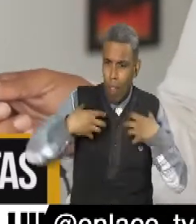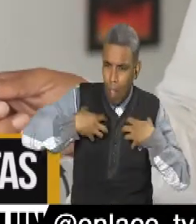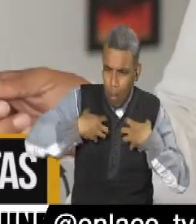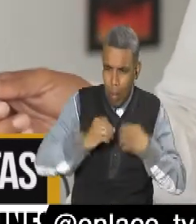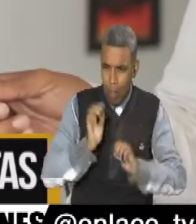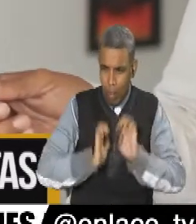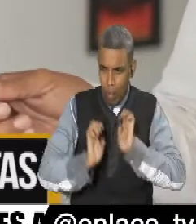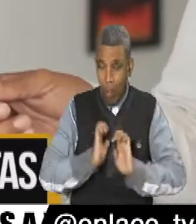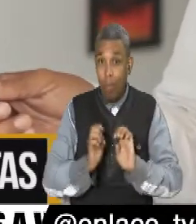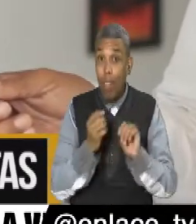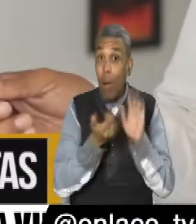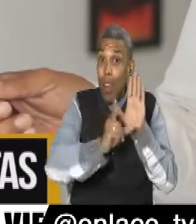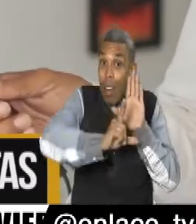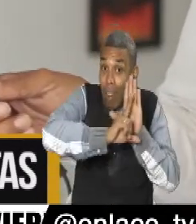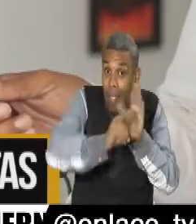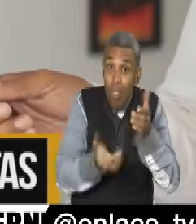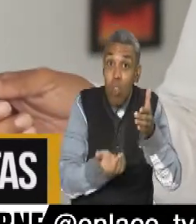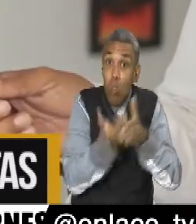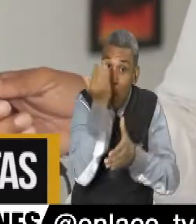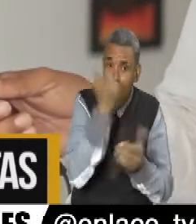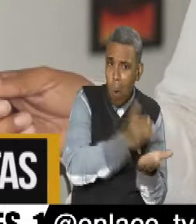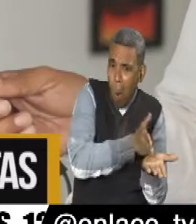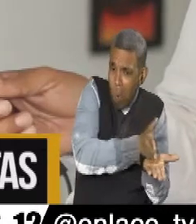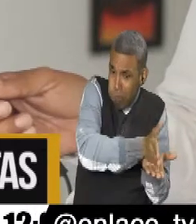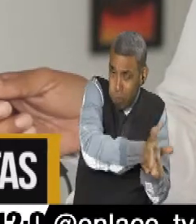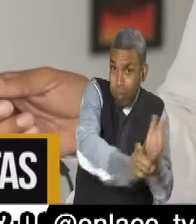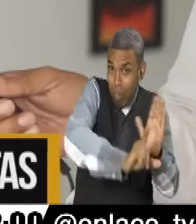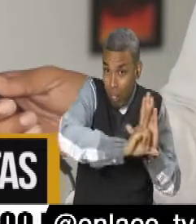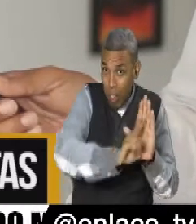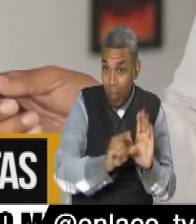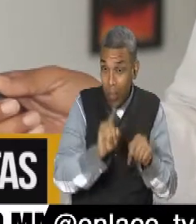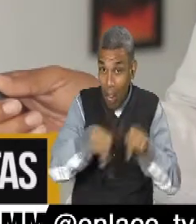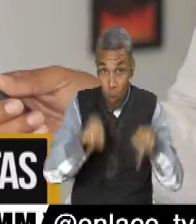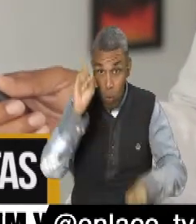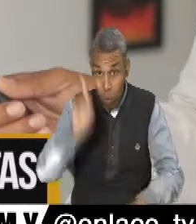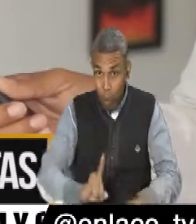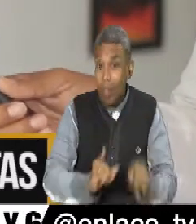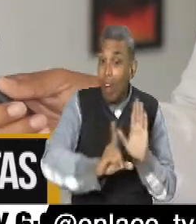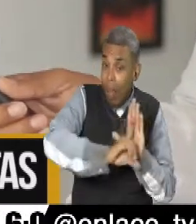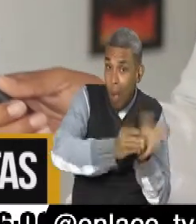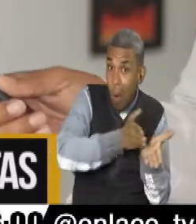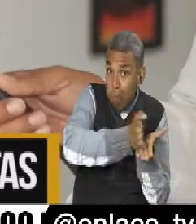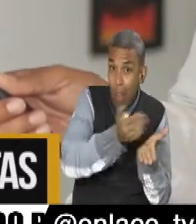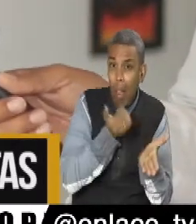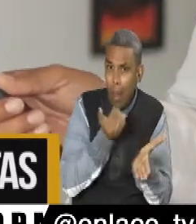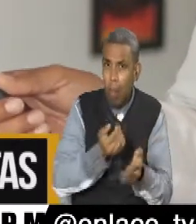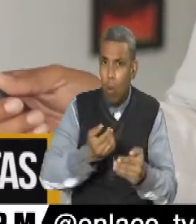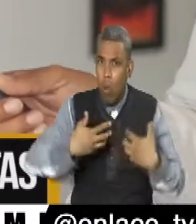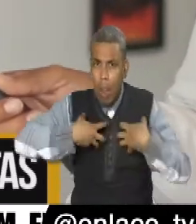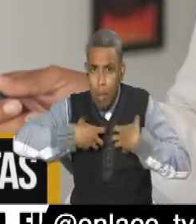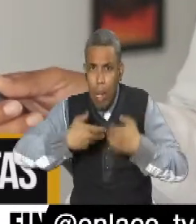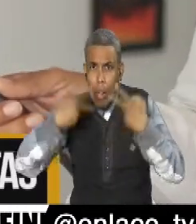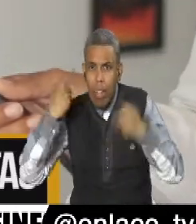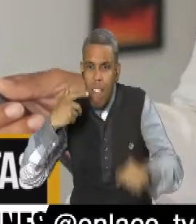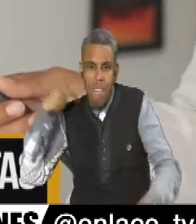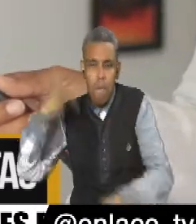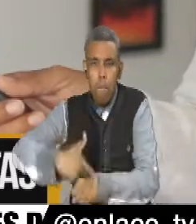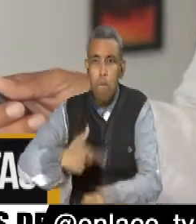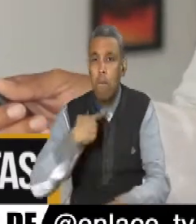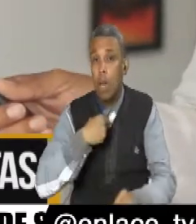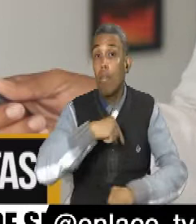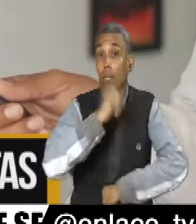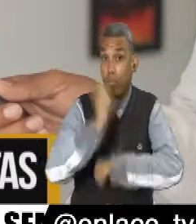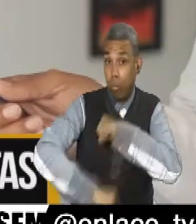maltrato animal que existe, que está vigente. Pues sobre este hecho estamos indagando, le hemos dicho insistentemente a las comunidades